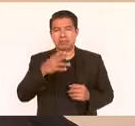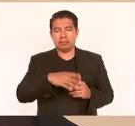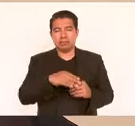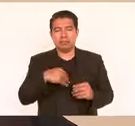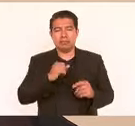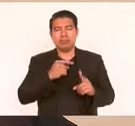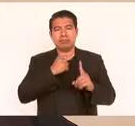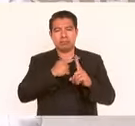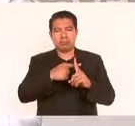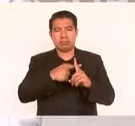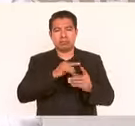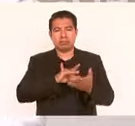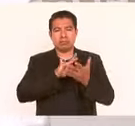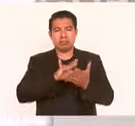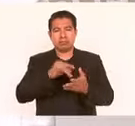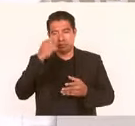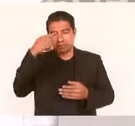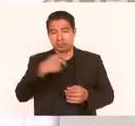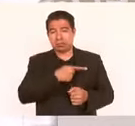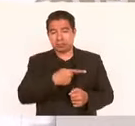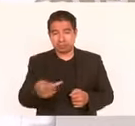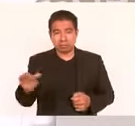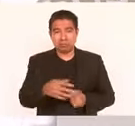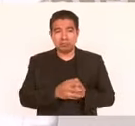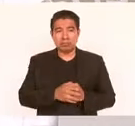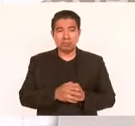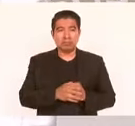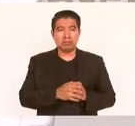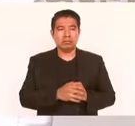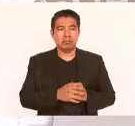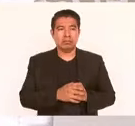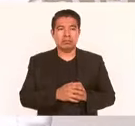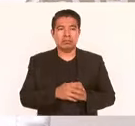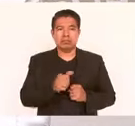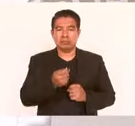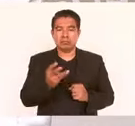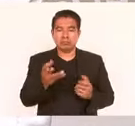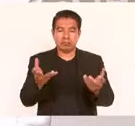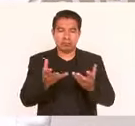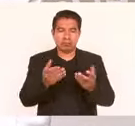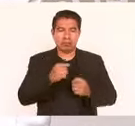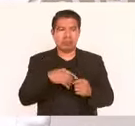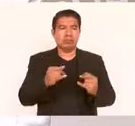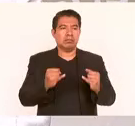de los pobres, lo que tienen que hacer todas las iglesias.